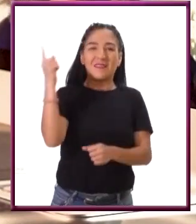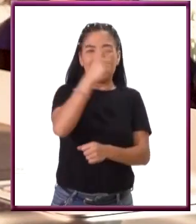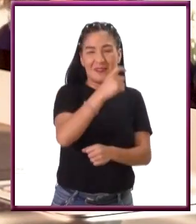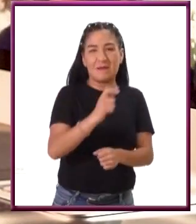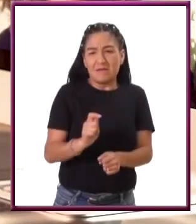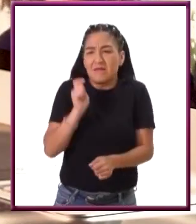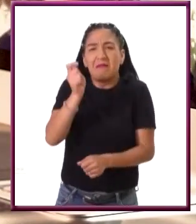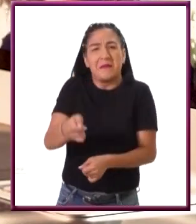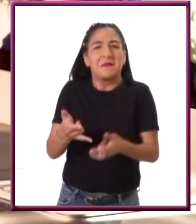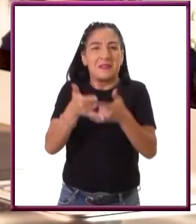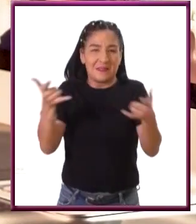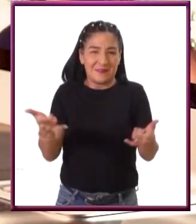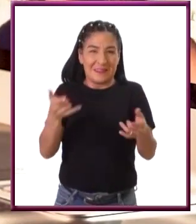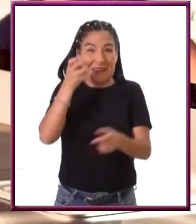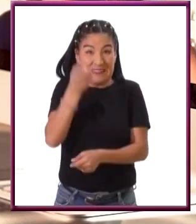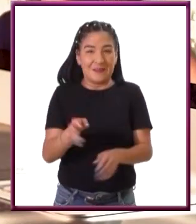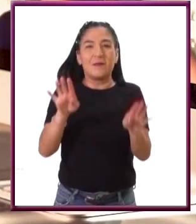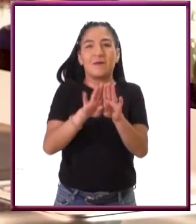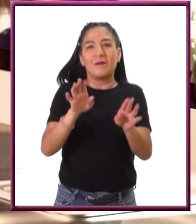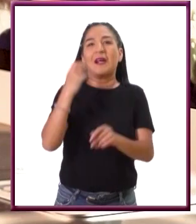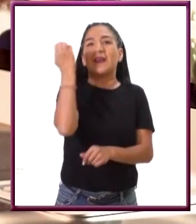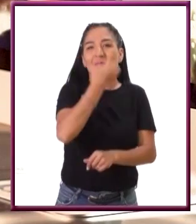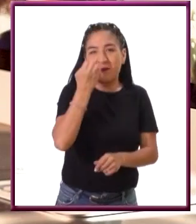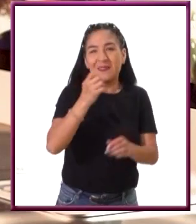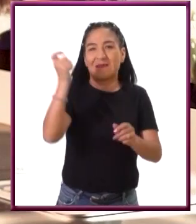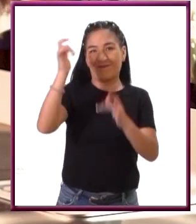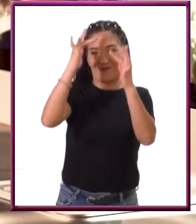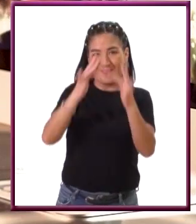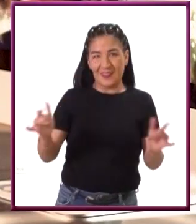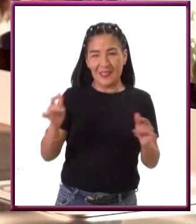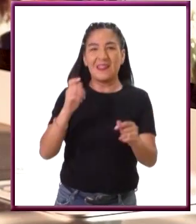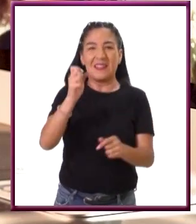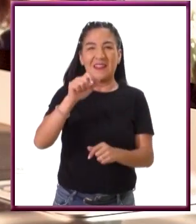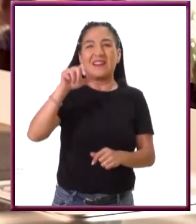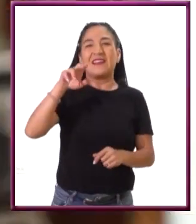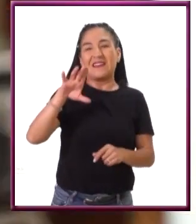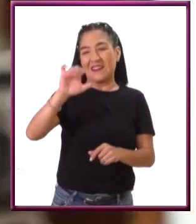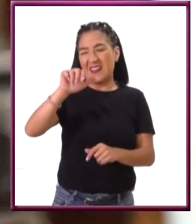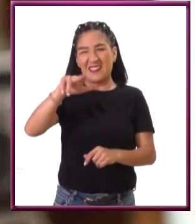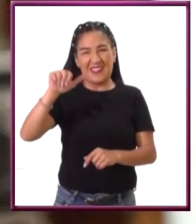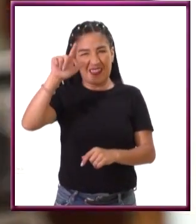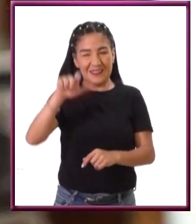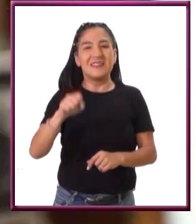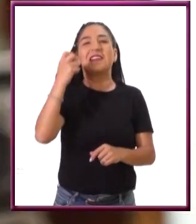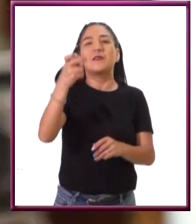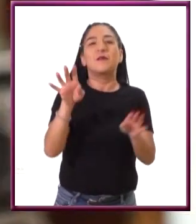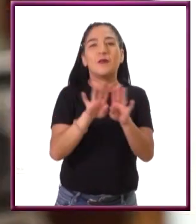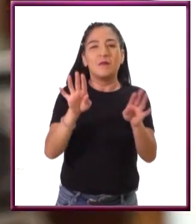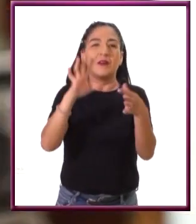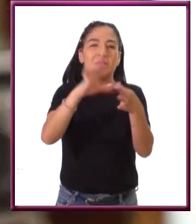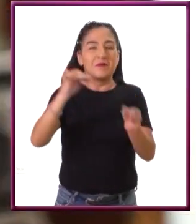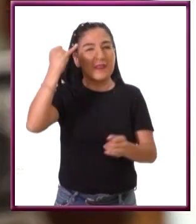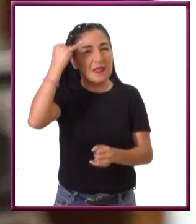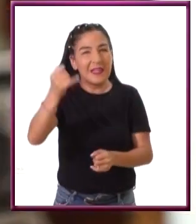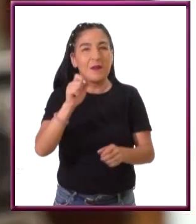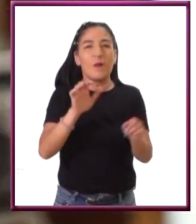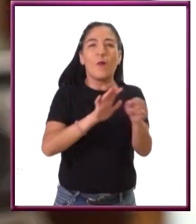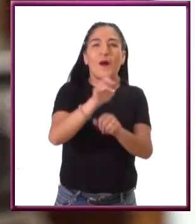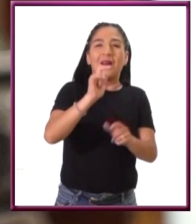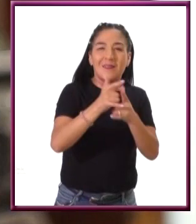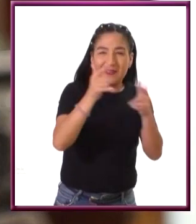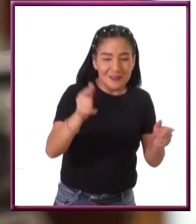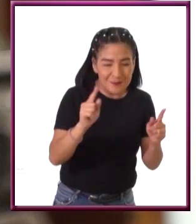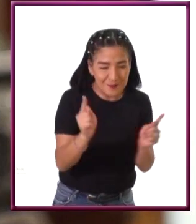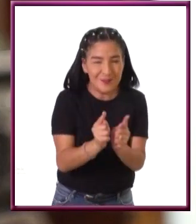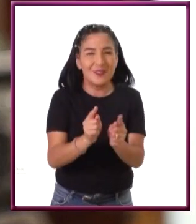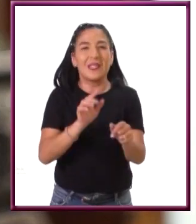preguntarnos qué es la historia. Y es gracias como a escuelas francesas como las de los Anales que empezamos a tener esta idea de la microhistoria